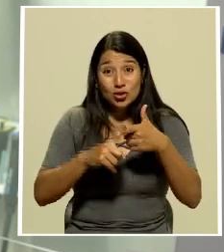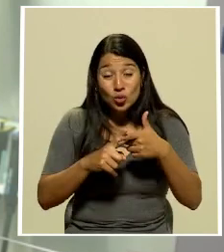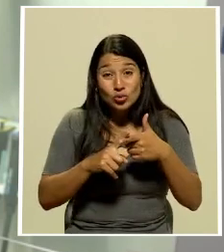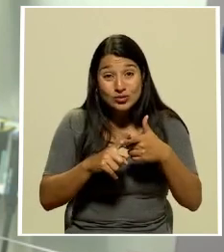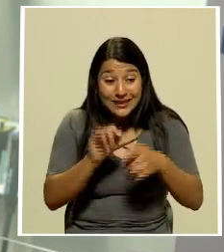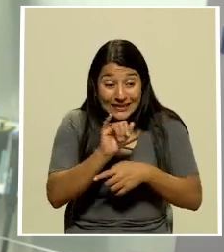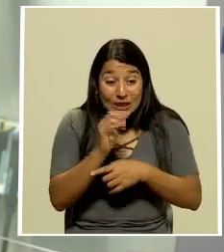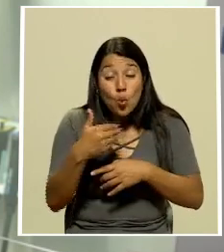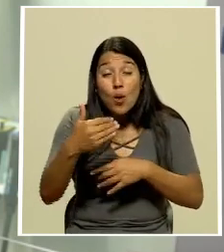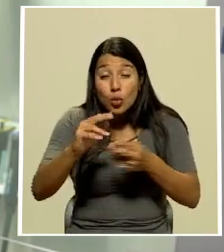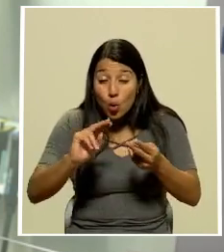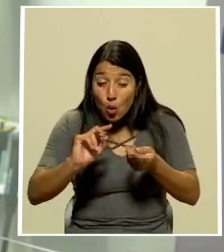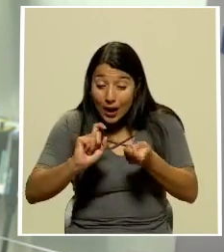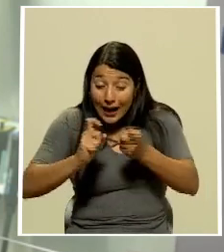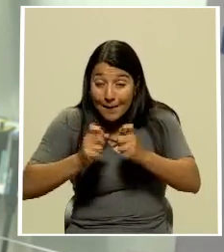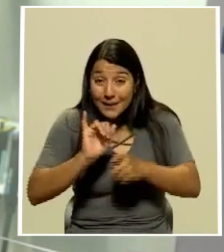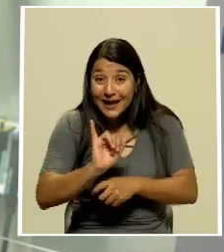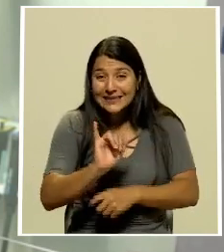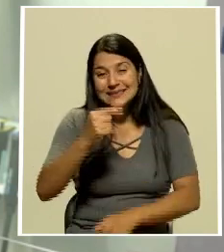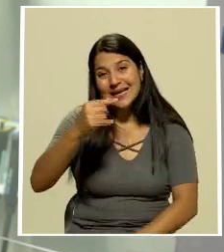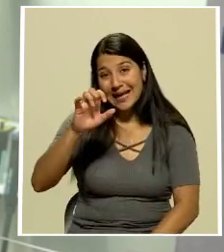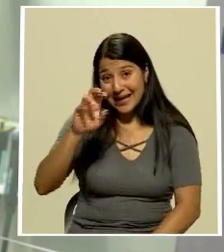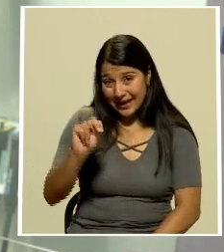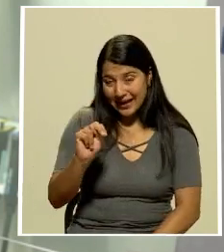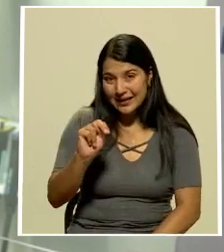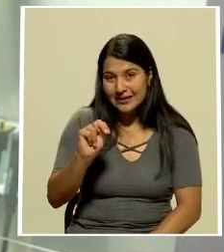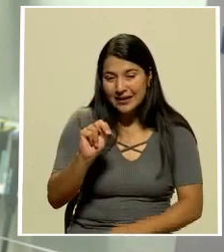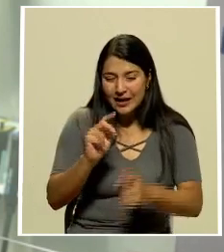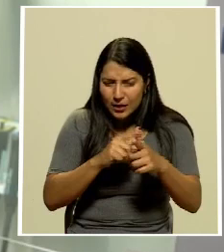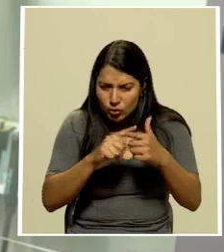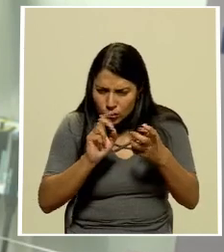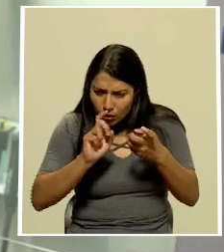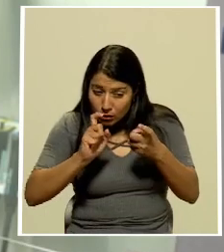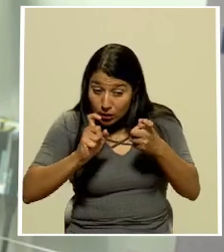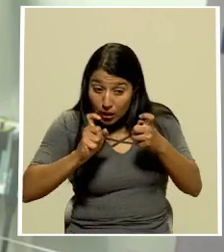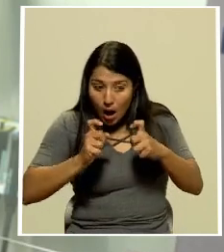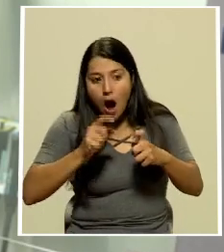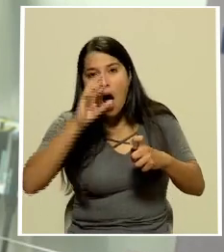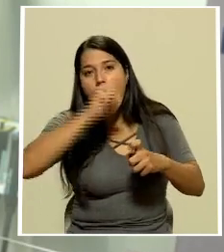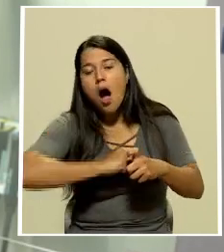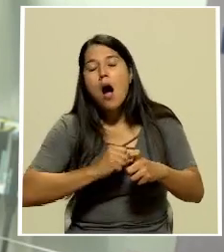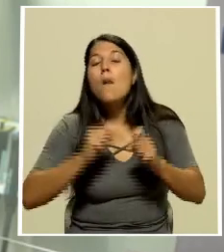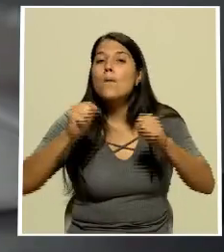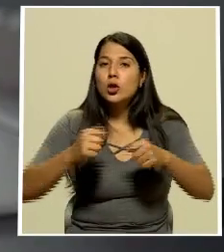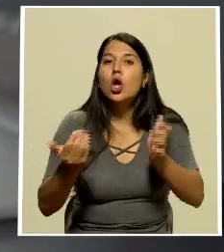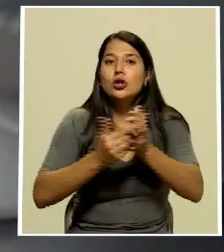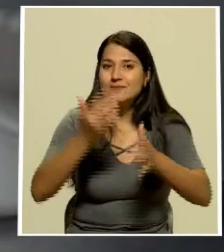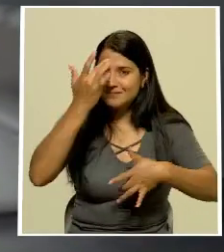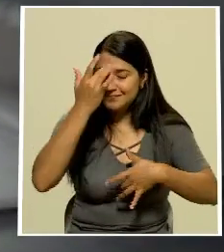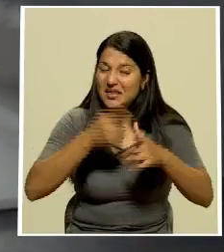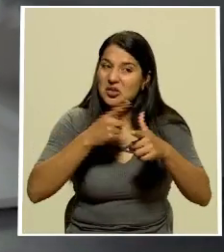gen IKZF1, gracias a los datos de esta investigación, ya es una prueba que se instauró en el Hospital Nacional de Niños.